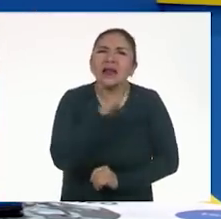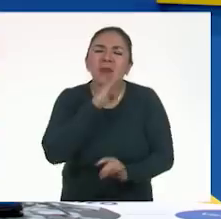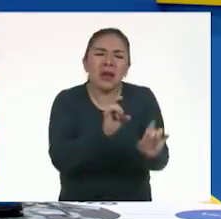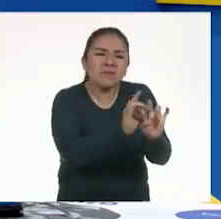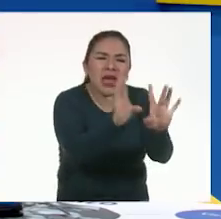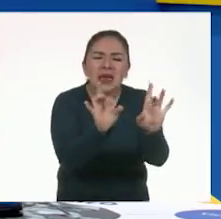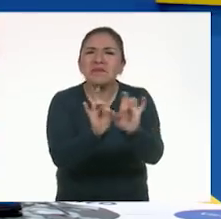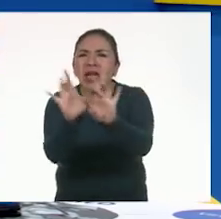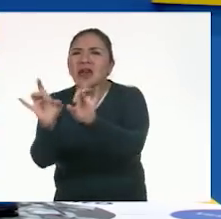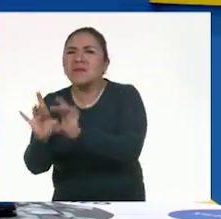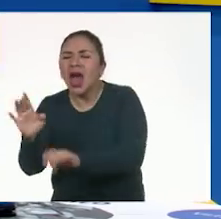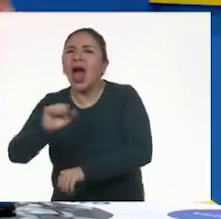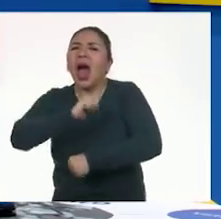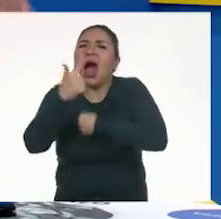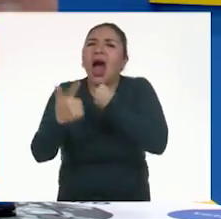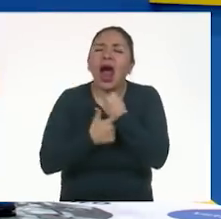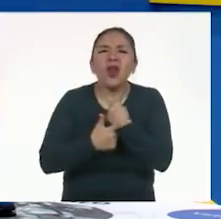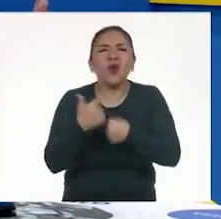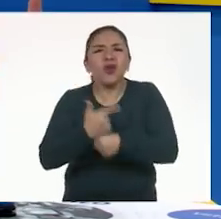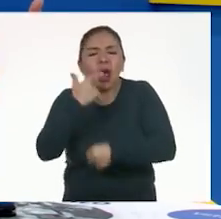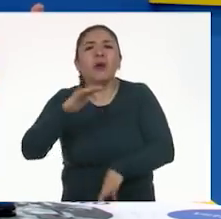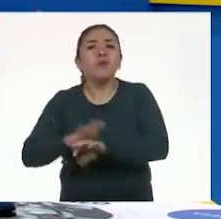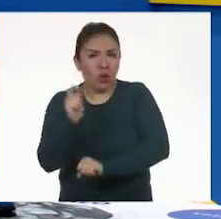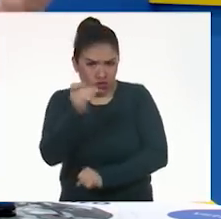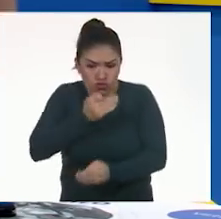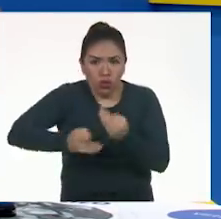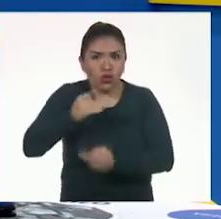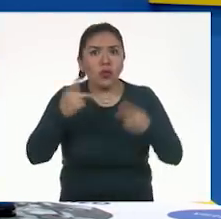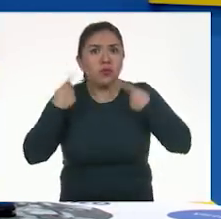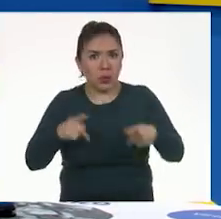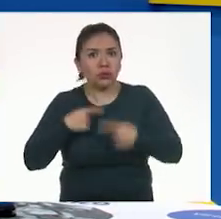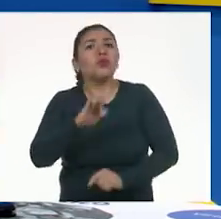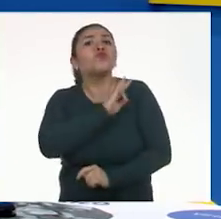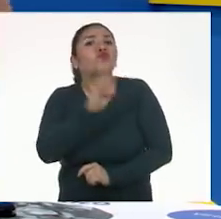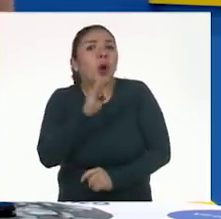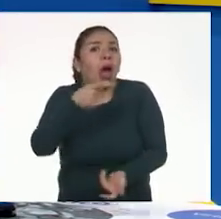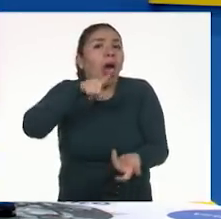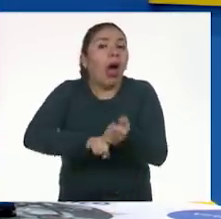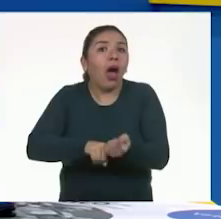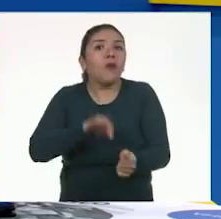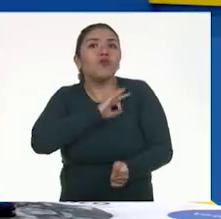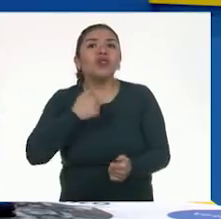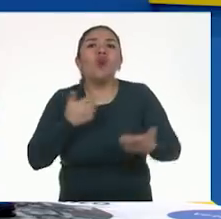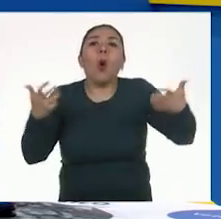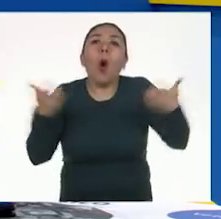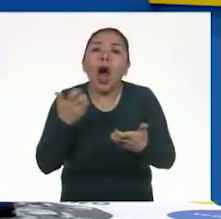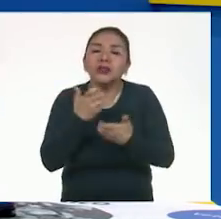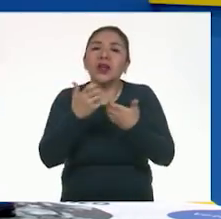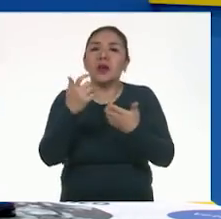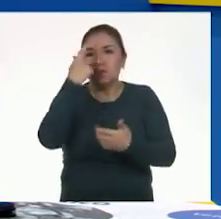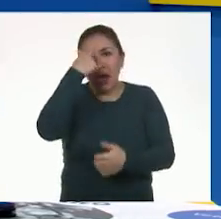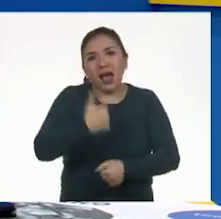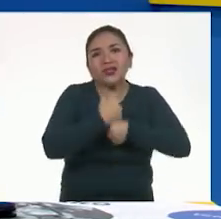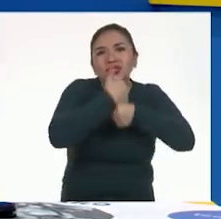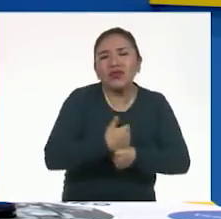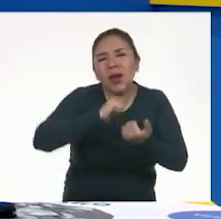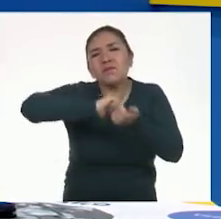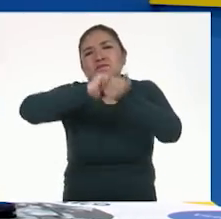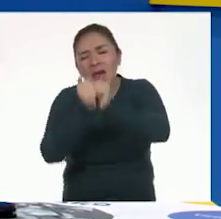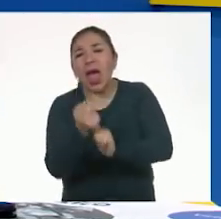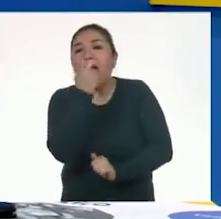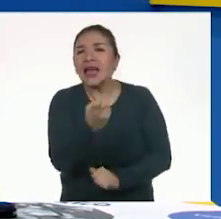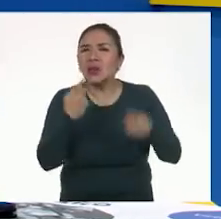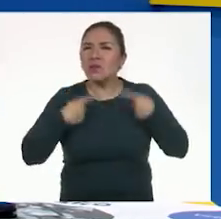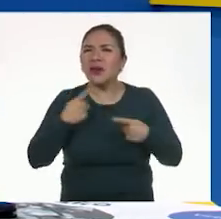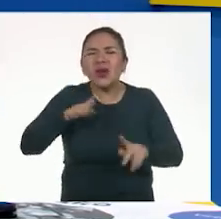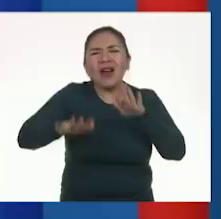una tragedia porque todos somos susceptibles de provocar una tragedia. Y a lo mejor eso es lo que no le gusta a las